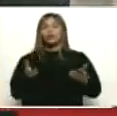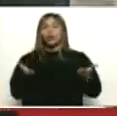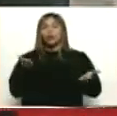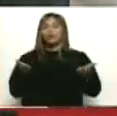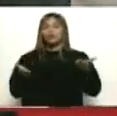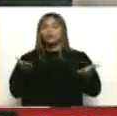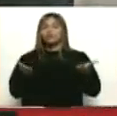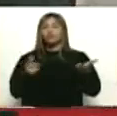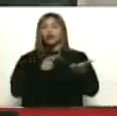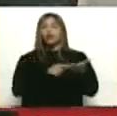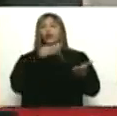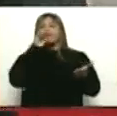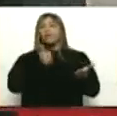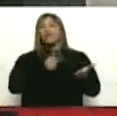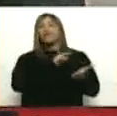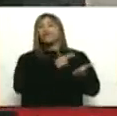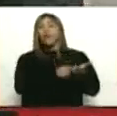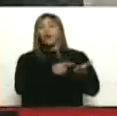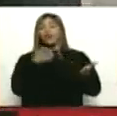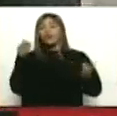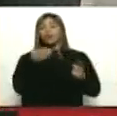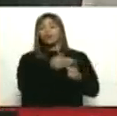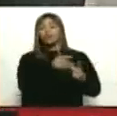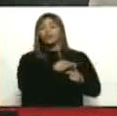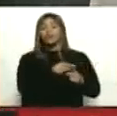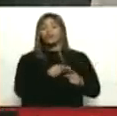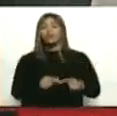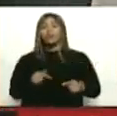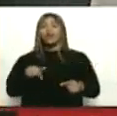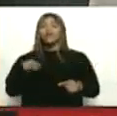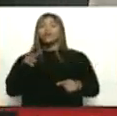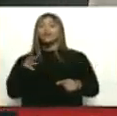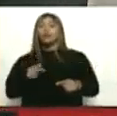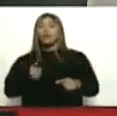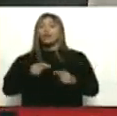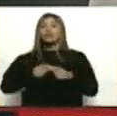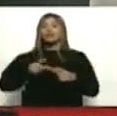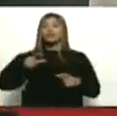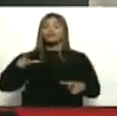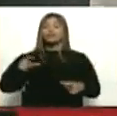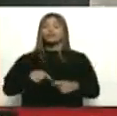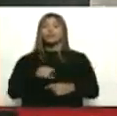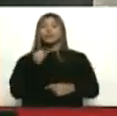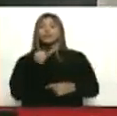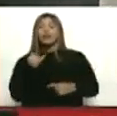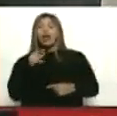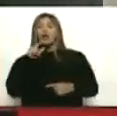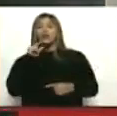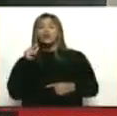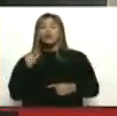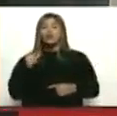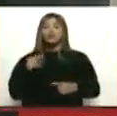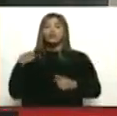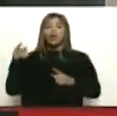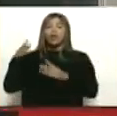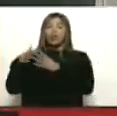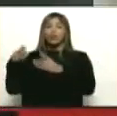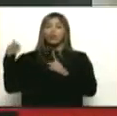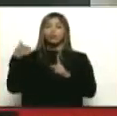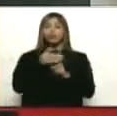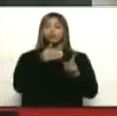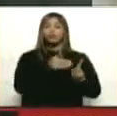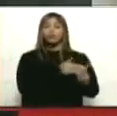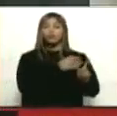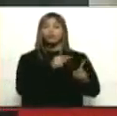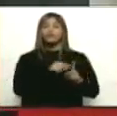el aspecto o la interpretación de las sanciones es mucho más amplia. Con Irán, con Rusia,